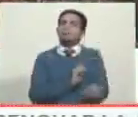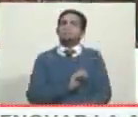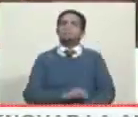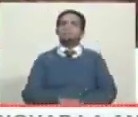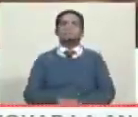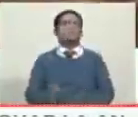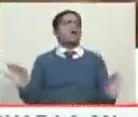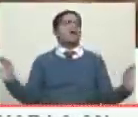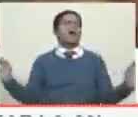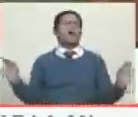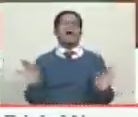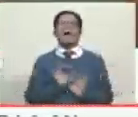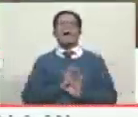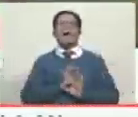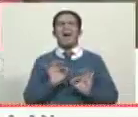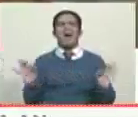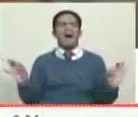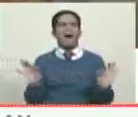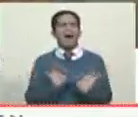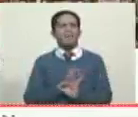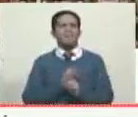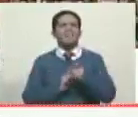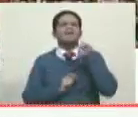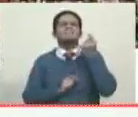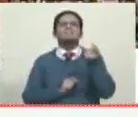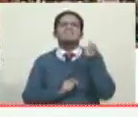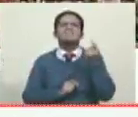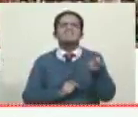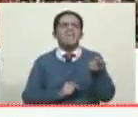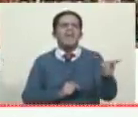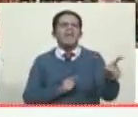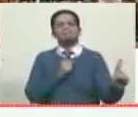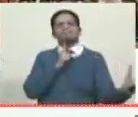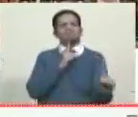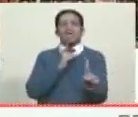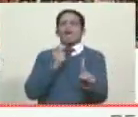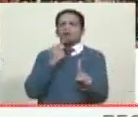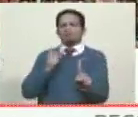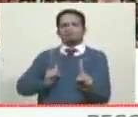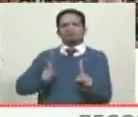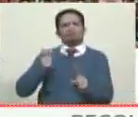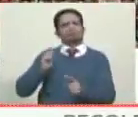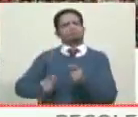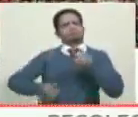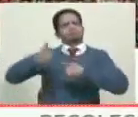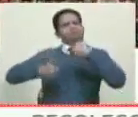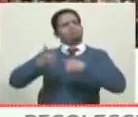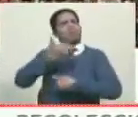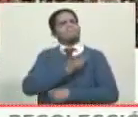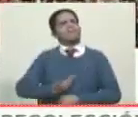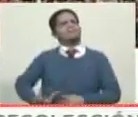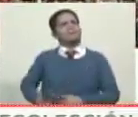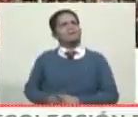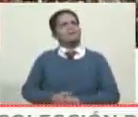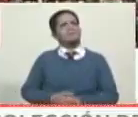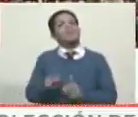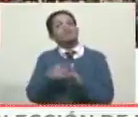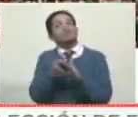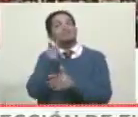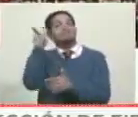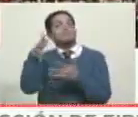nadie ni siquiera se ha postulado a la presidencia y viene el imperialismo